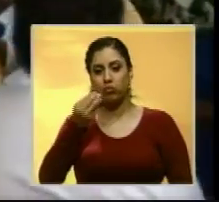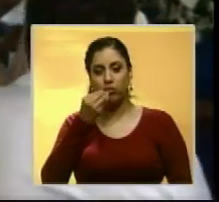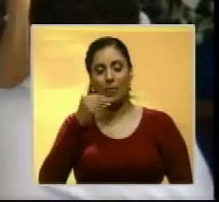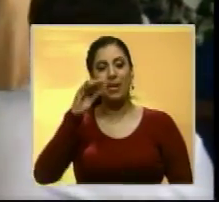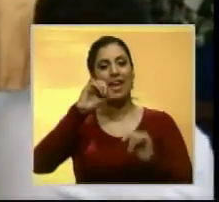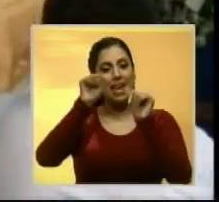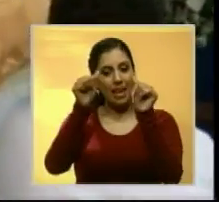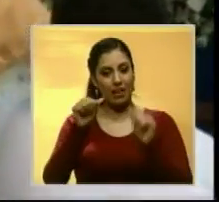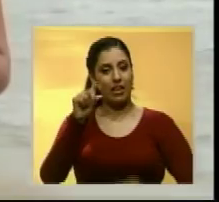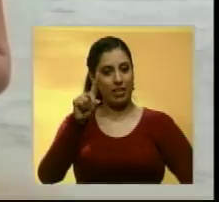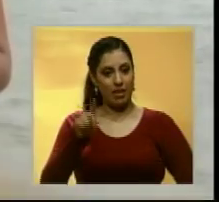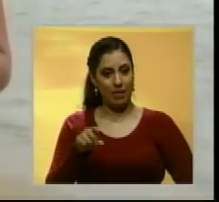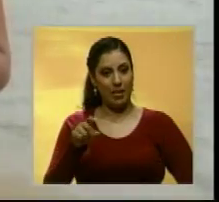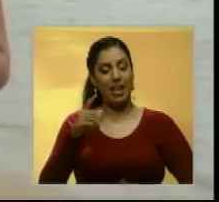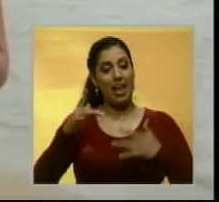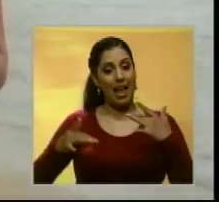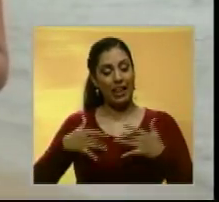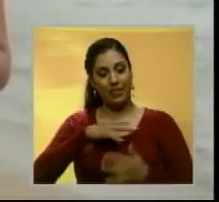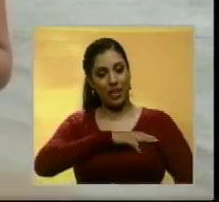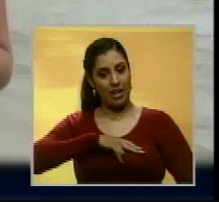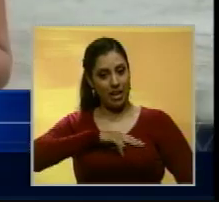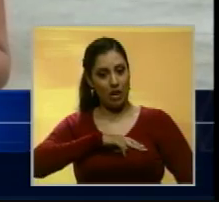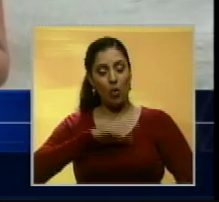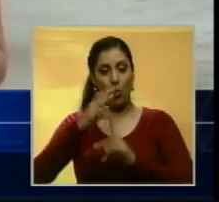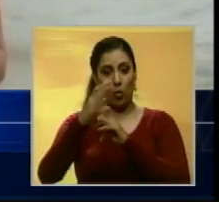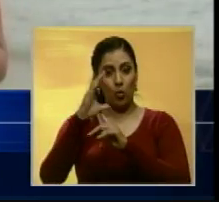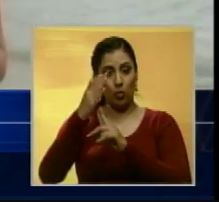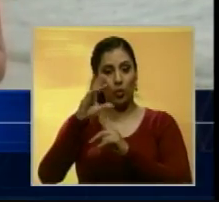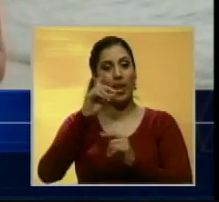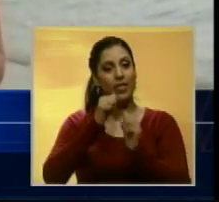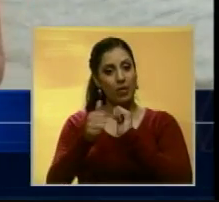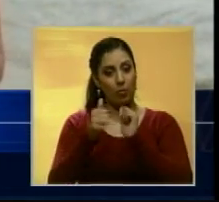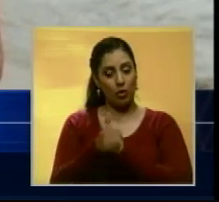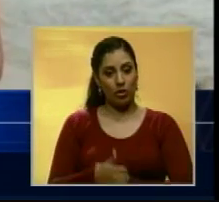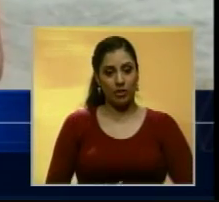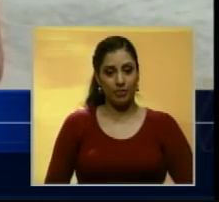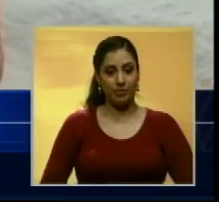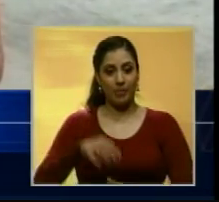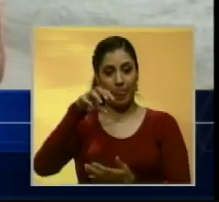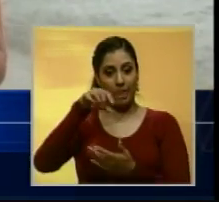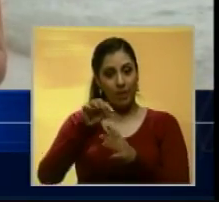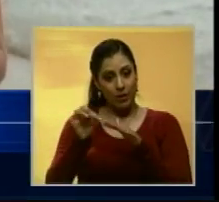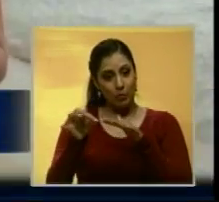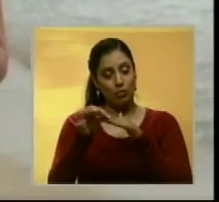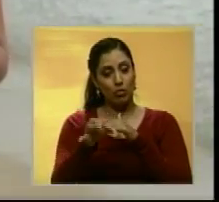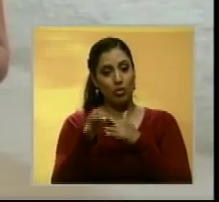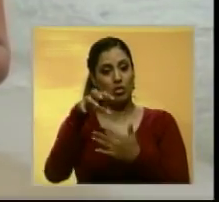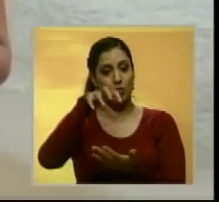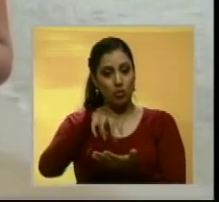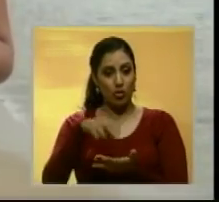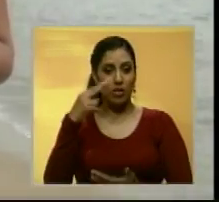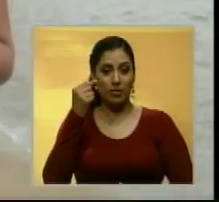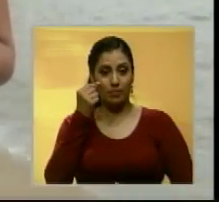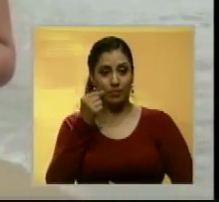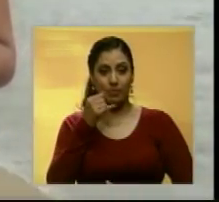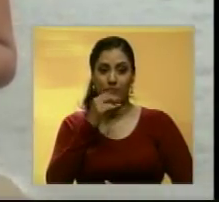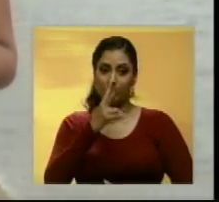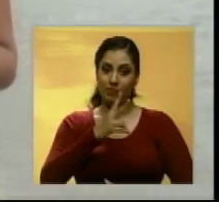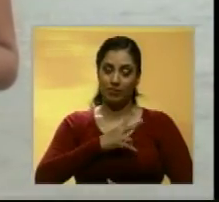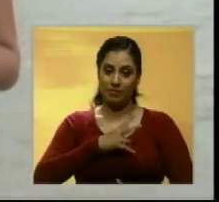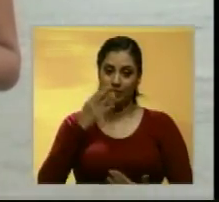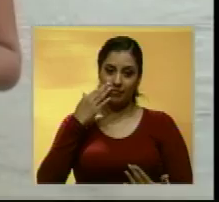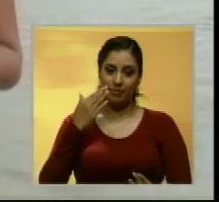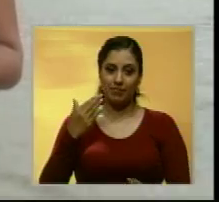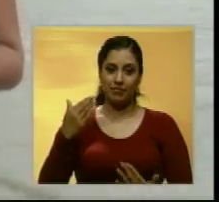y artesanales, actividades religiosas, culturales y deportivas. Desde el municipio de Arismendi del estado Sucre, Joan